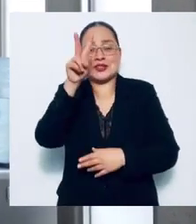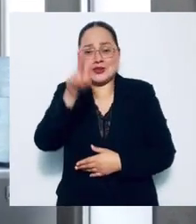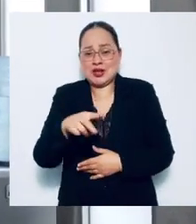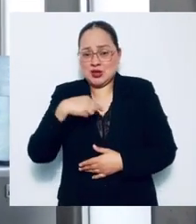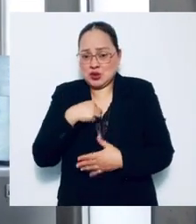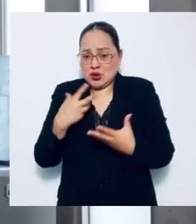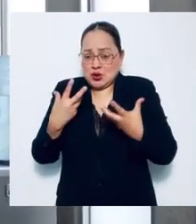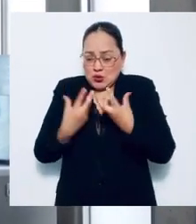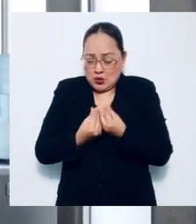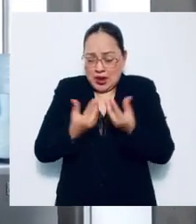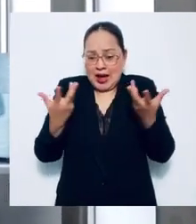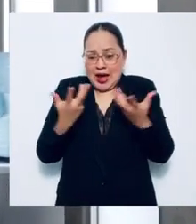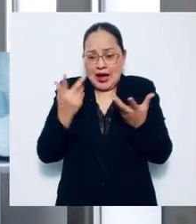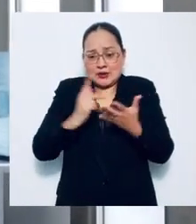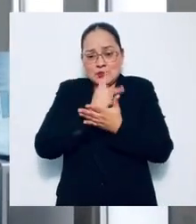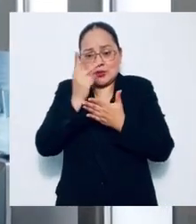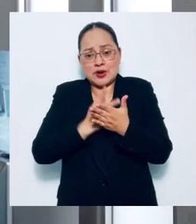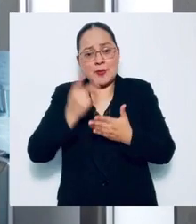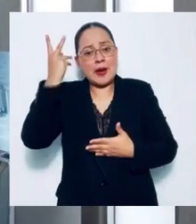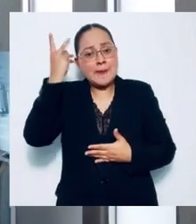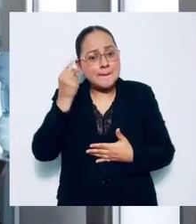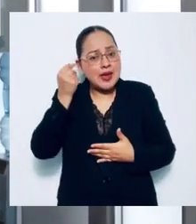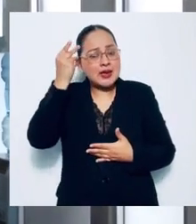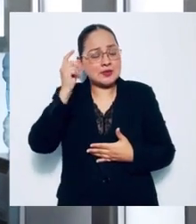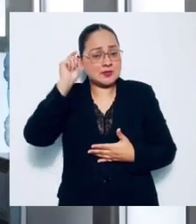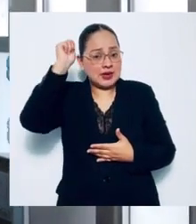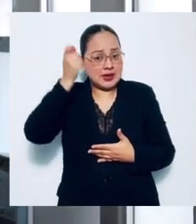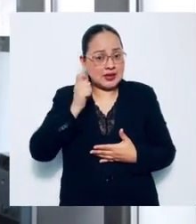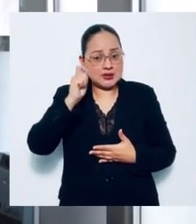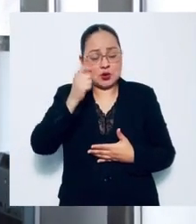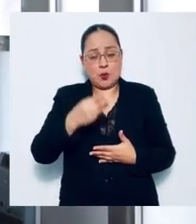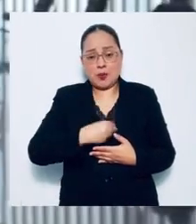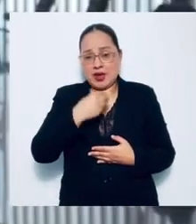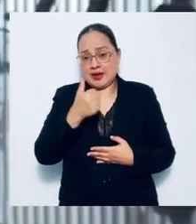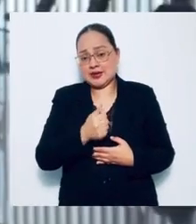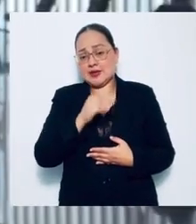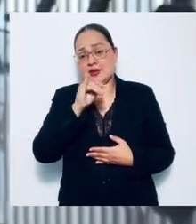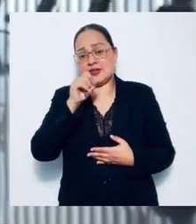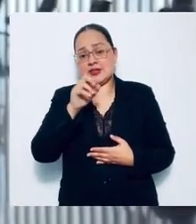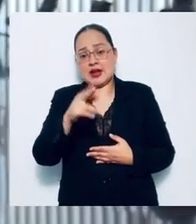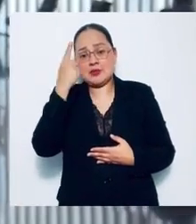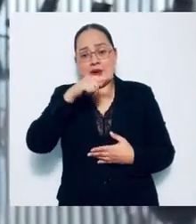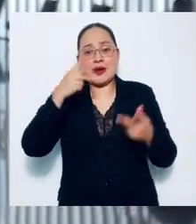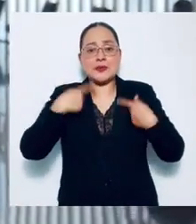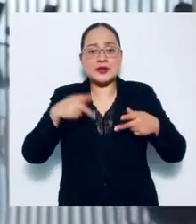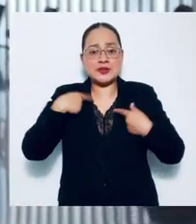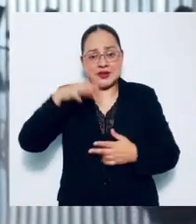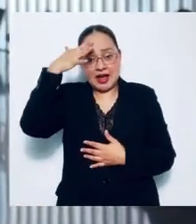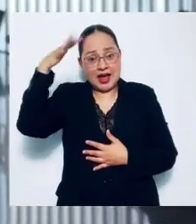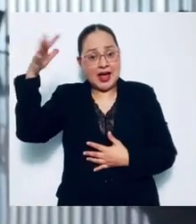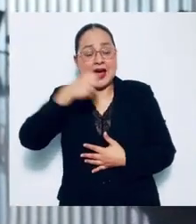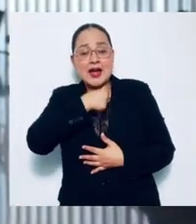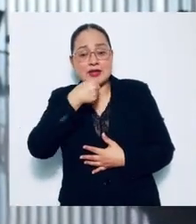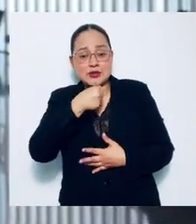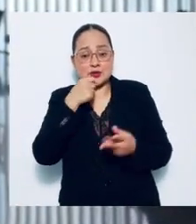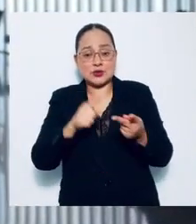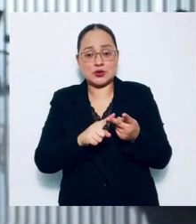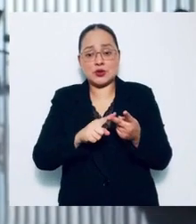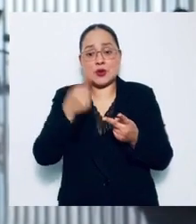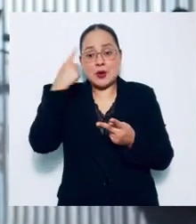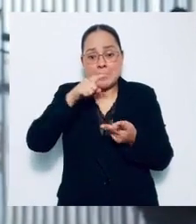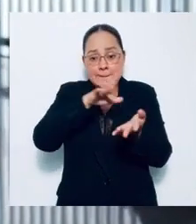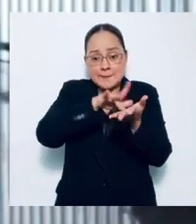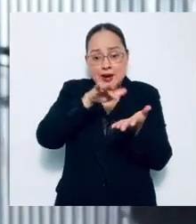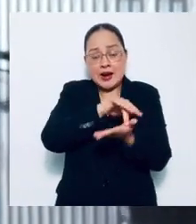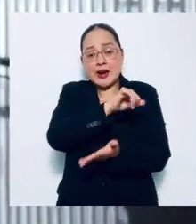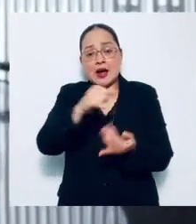poder implementar las pensiones del bienestar para adultos mayores, las becas para